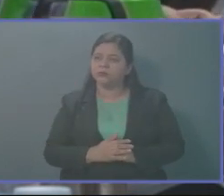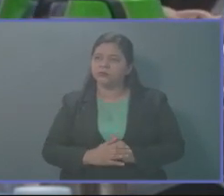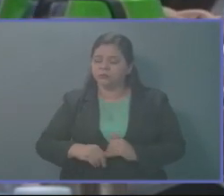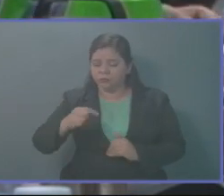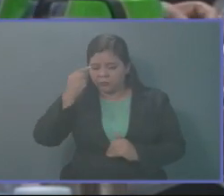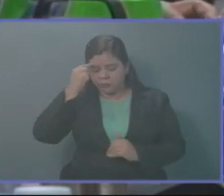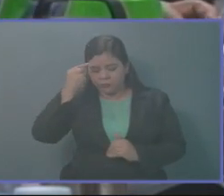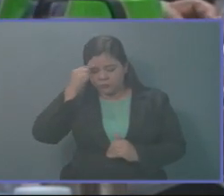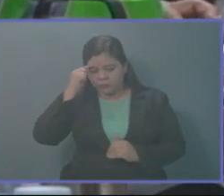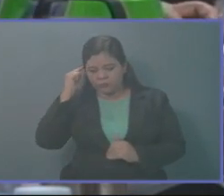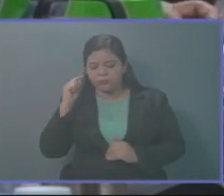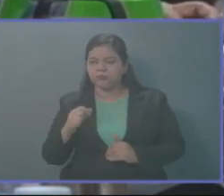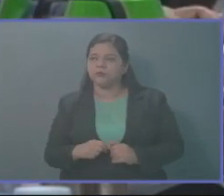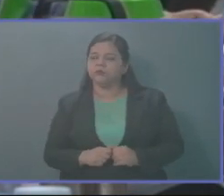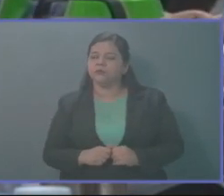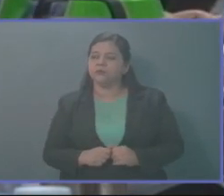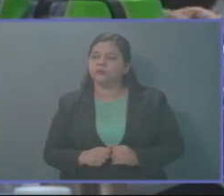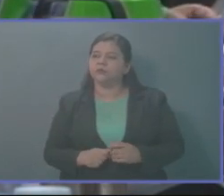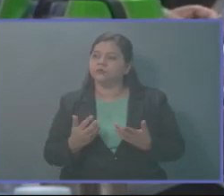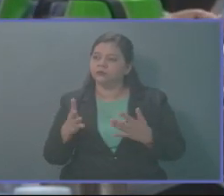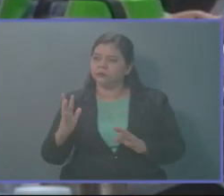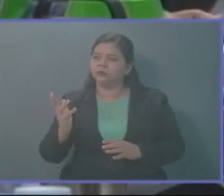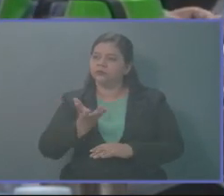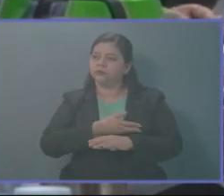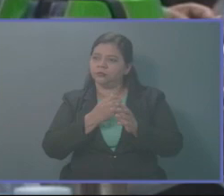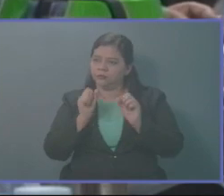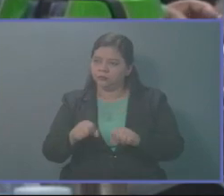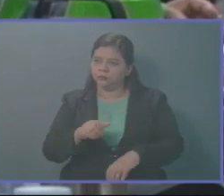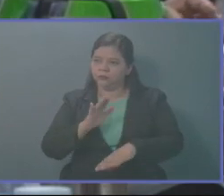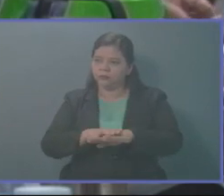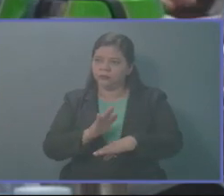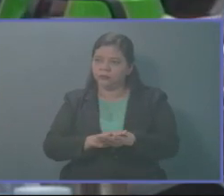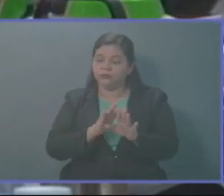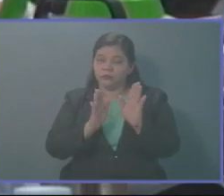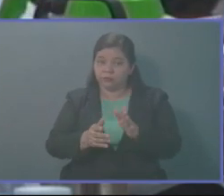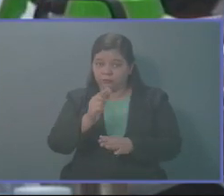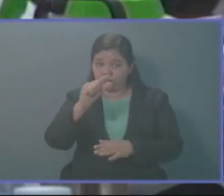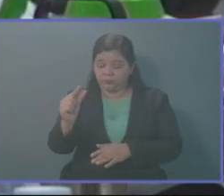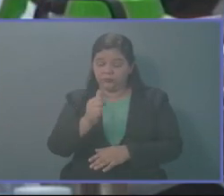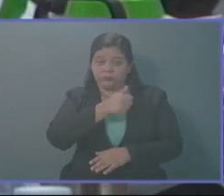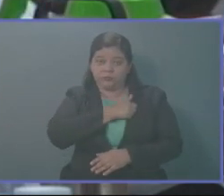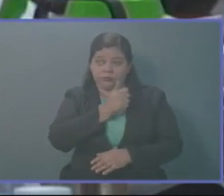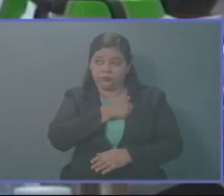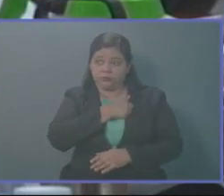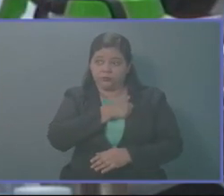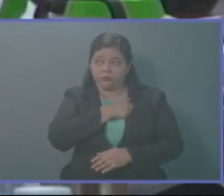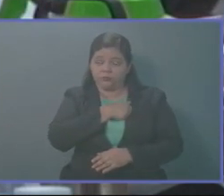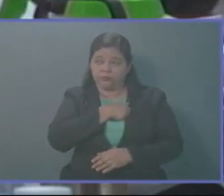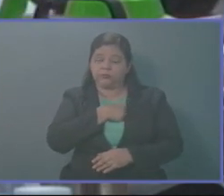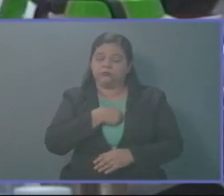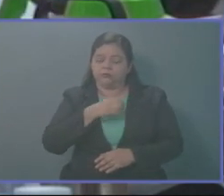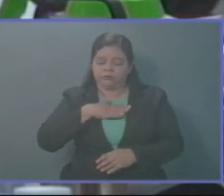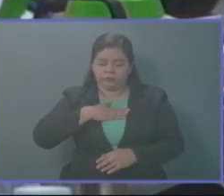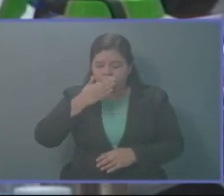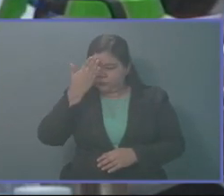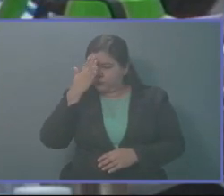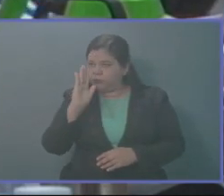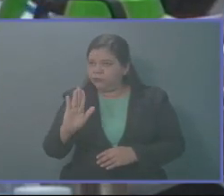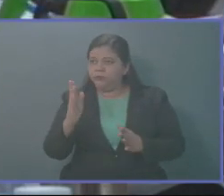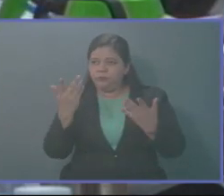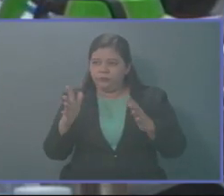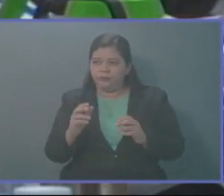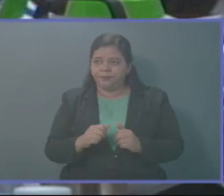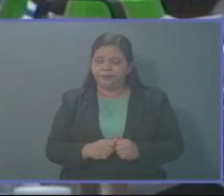pensamiento, que llamemos a los entes involucrados, y yo no sé si estarán asociados